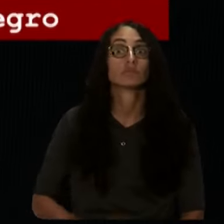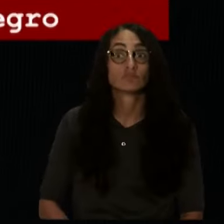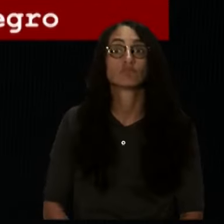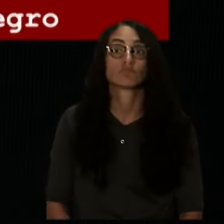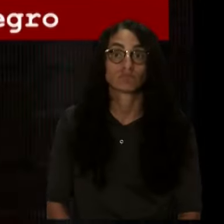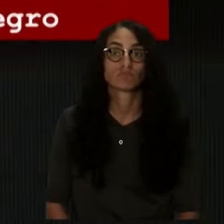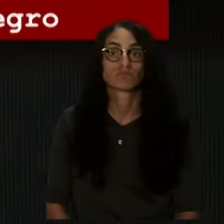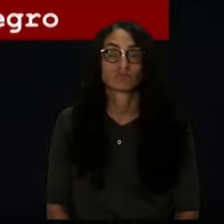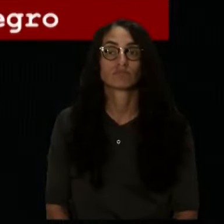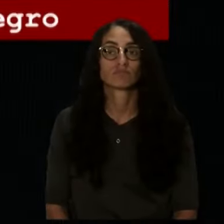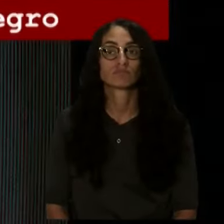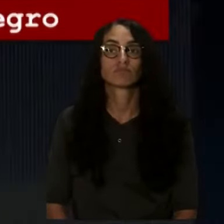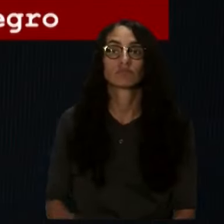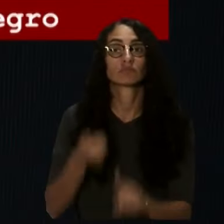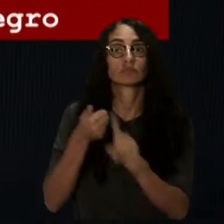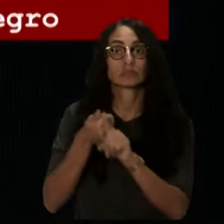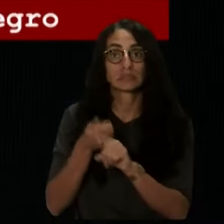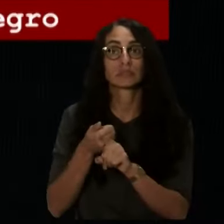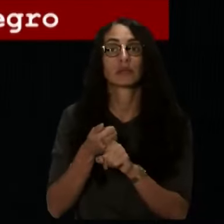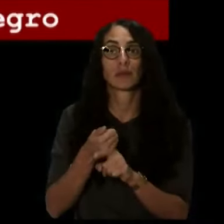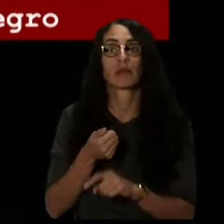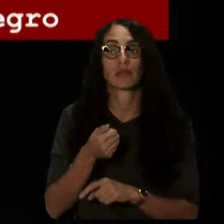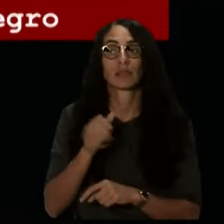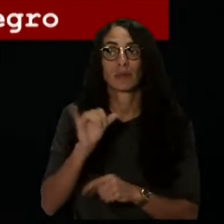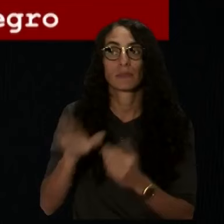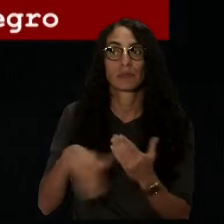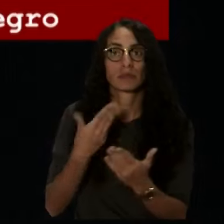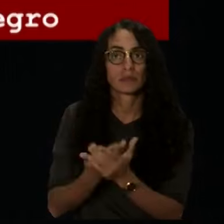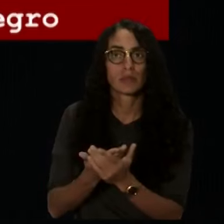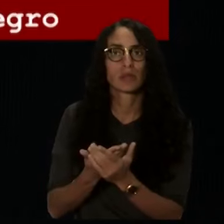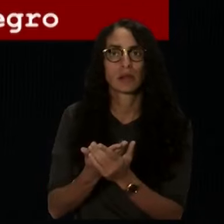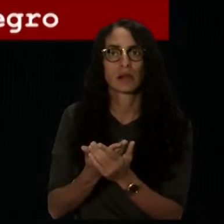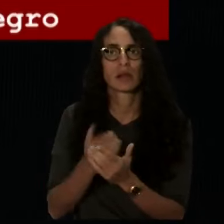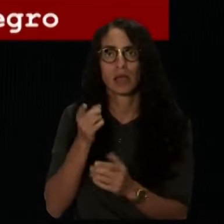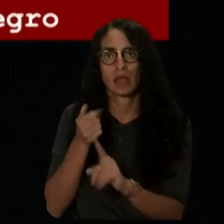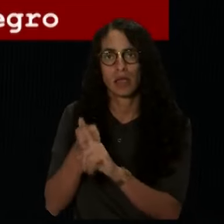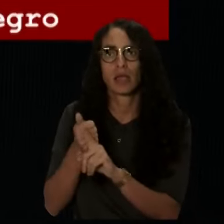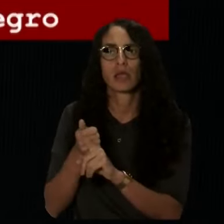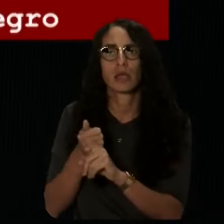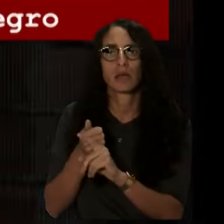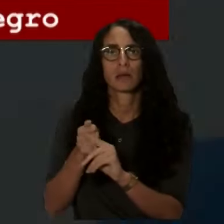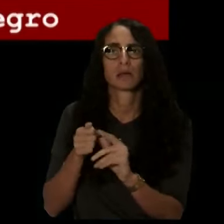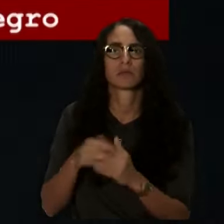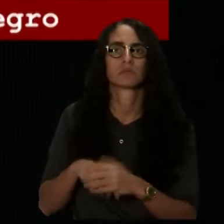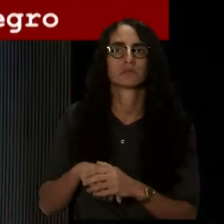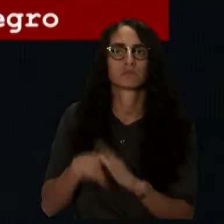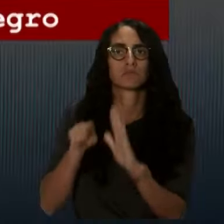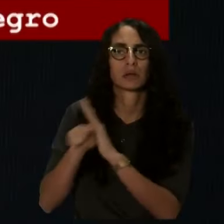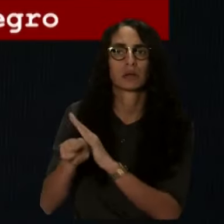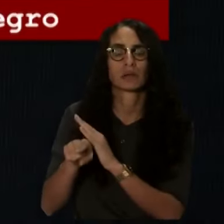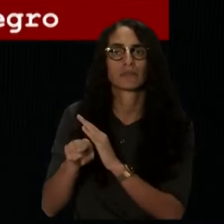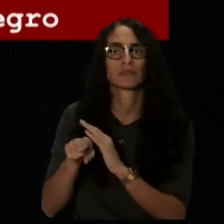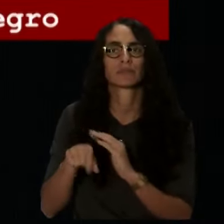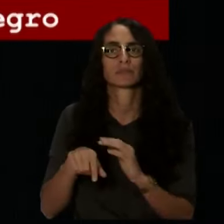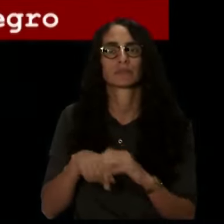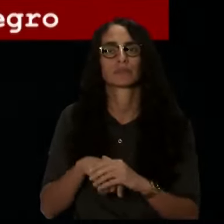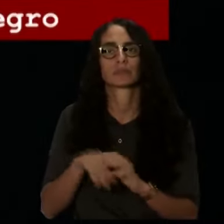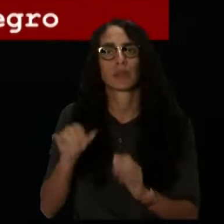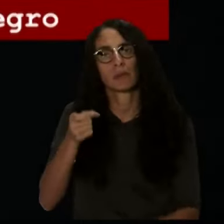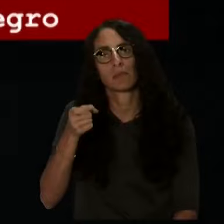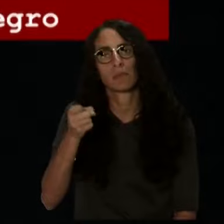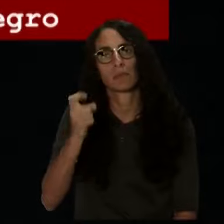en esa en donde quiera que encuentrar el policía él se va a llegar hasta donde él estuviera y le iba lo iba a matar le iba a entrar a